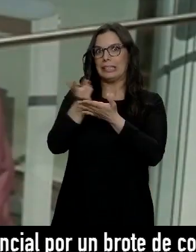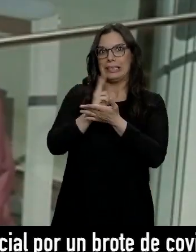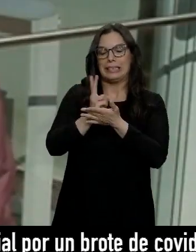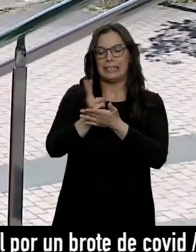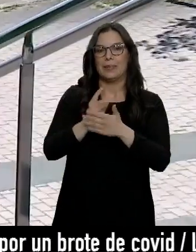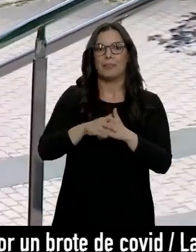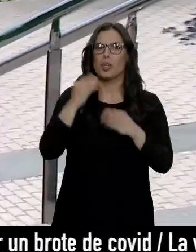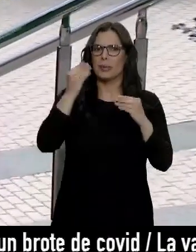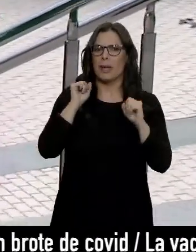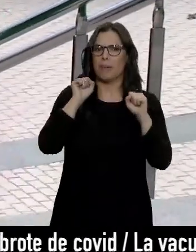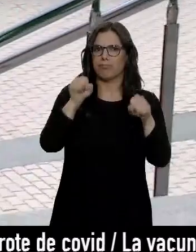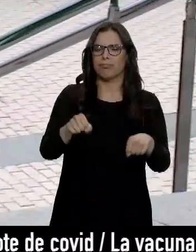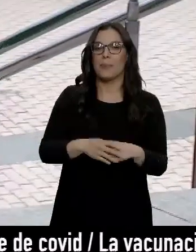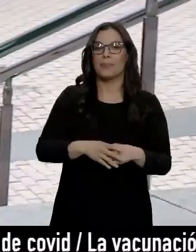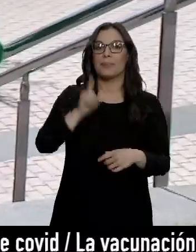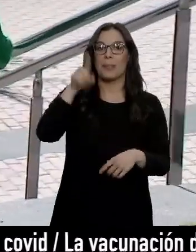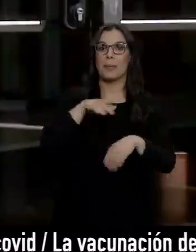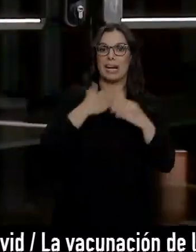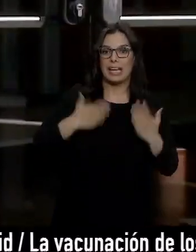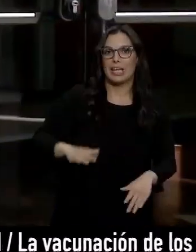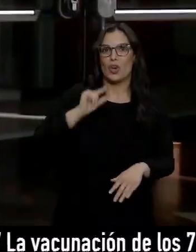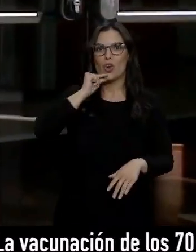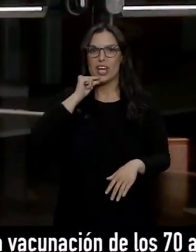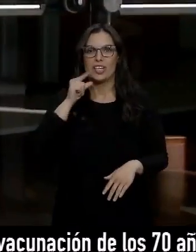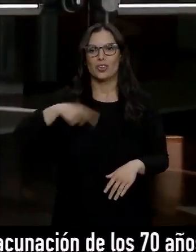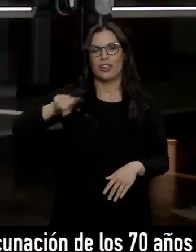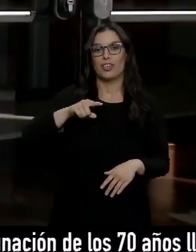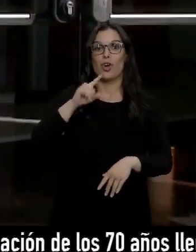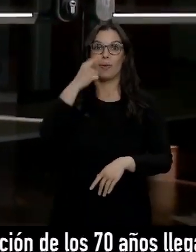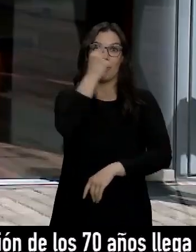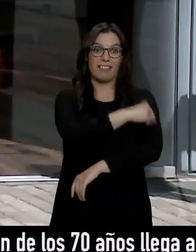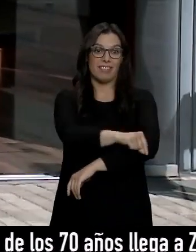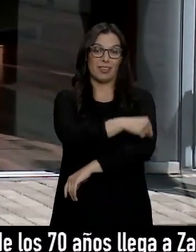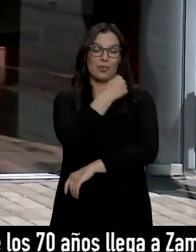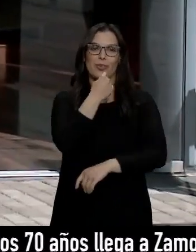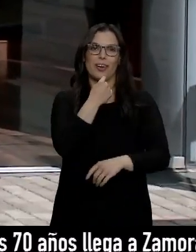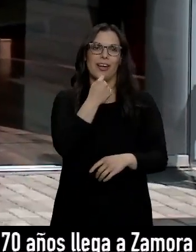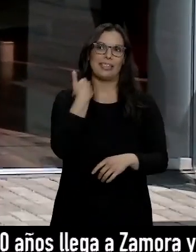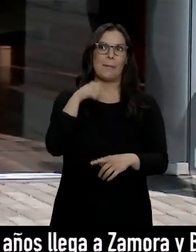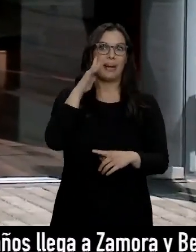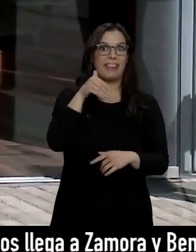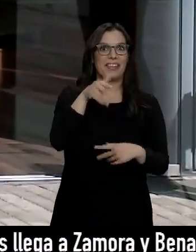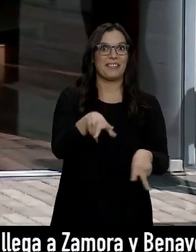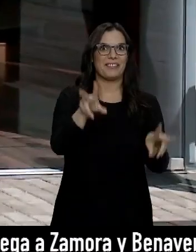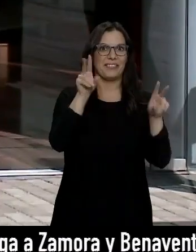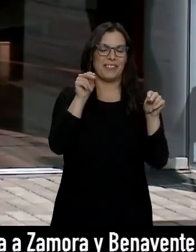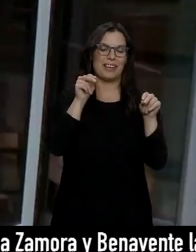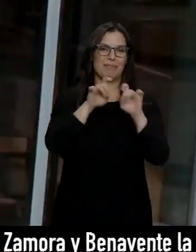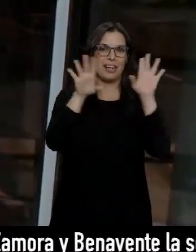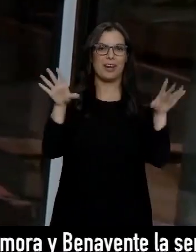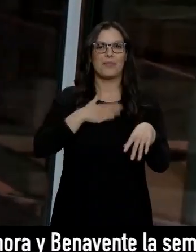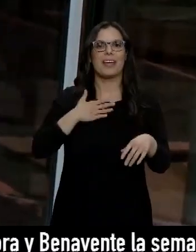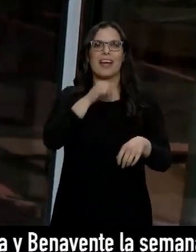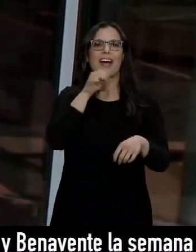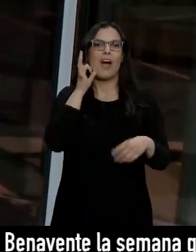Pensé que iban a tardar más. Incluso para los hijos y nietos. Con el primer pinchazo de hoy, el horizonte está un poco más despejado. A mi abuela.